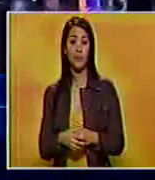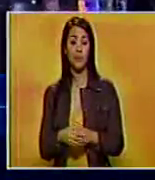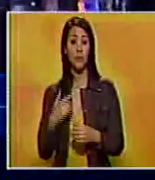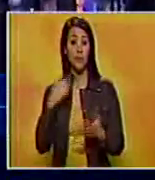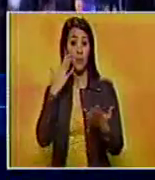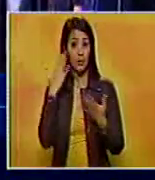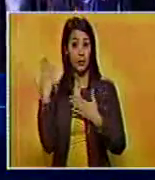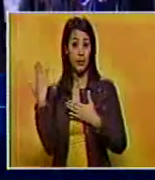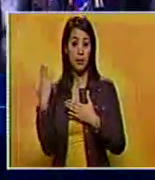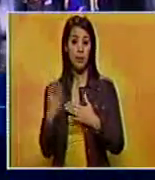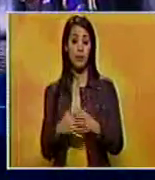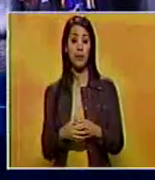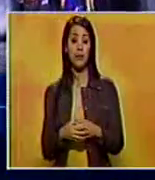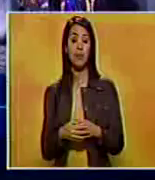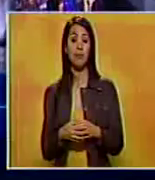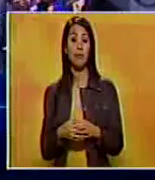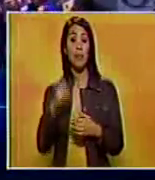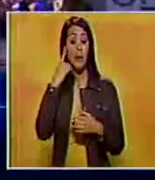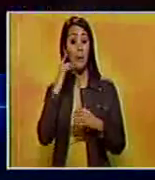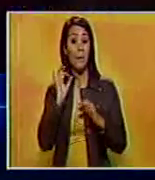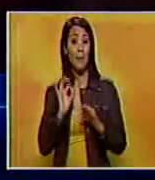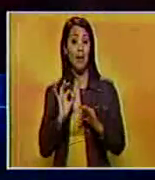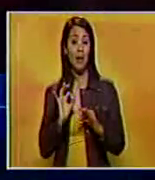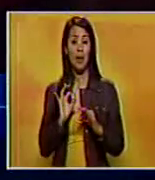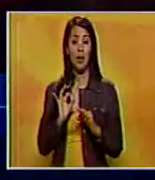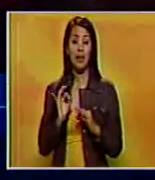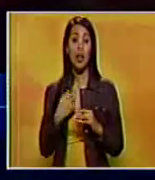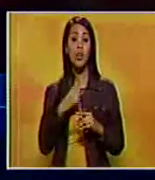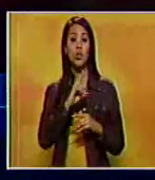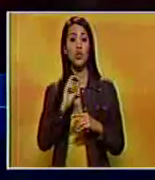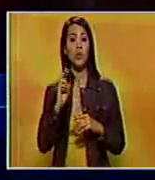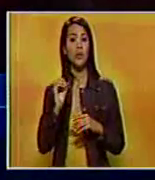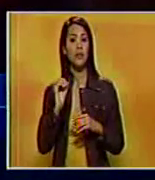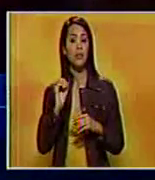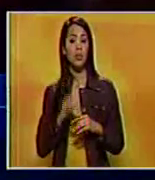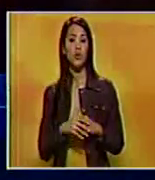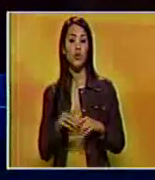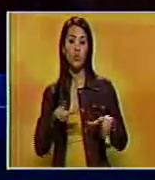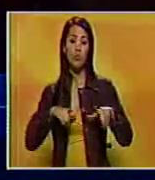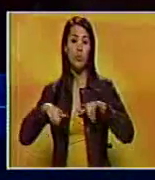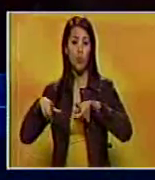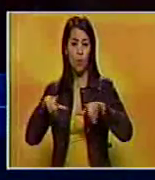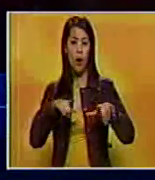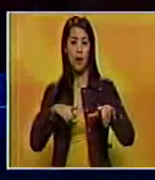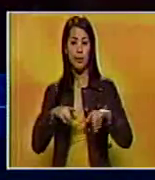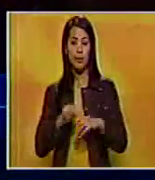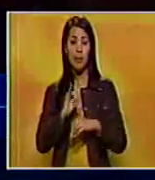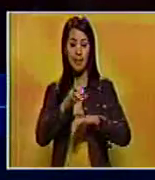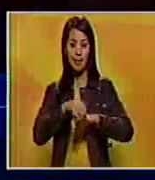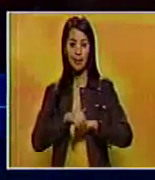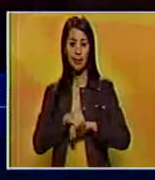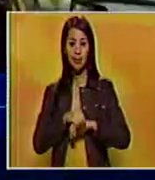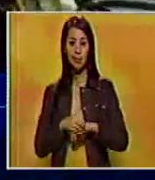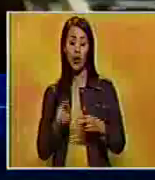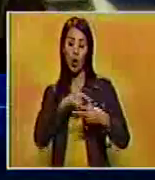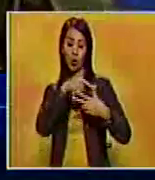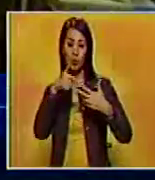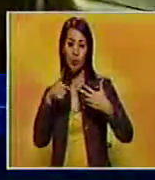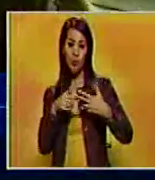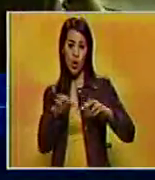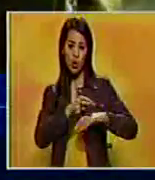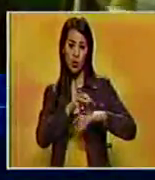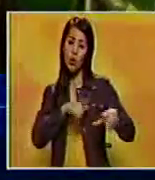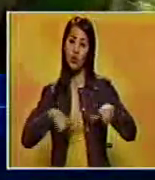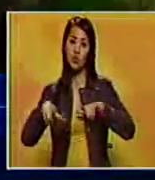meteorológico indicó que mantiene la alerta de vientos de unos 128 kilómetros por hora en Gales, Inglaterra, el sur de Escocia y gran parte